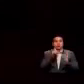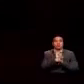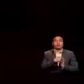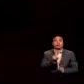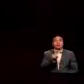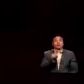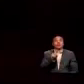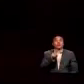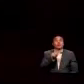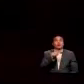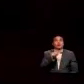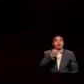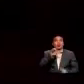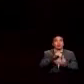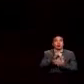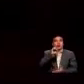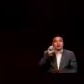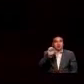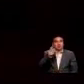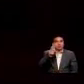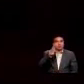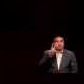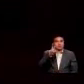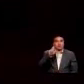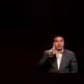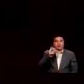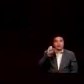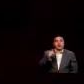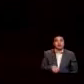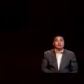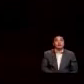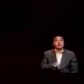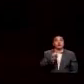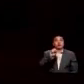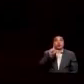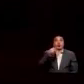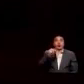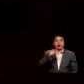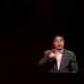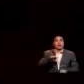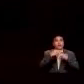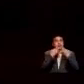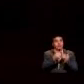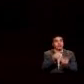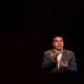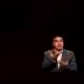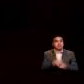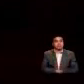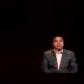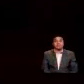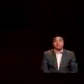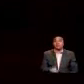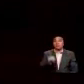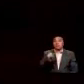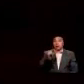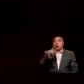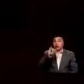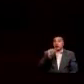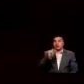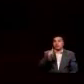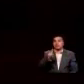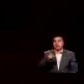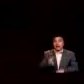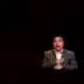Son Tania Saltos, esposa de José Vélez, Olga Macías, familiar de Franklin Calderón, y Esteban Velázquez y Mario Ordóñez,